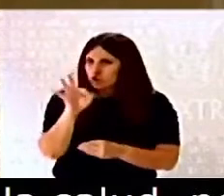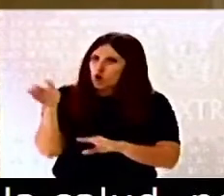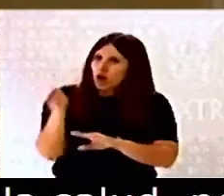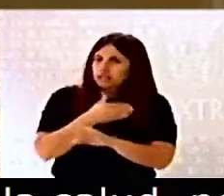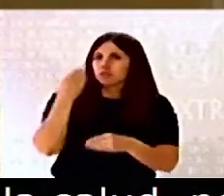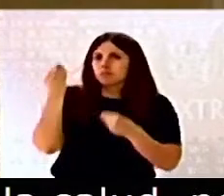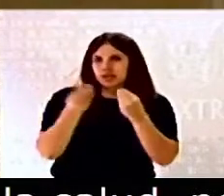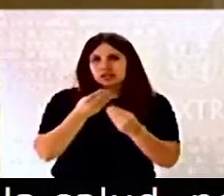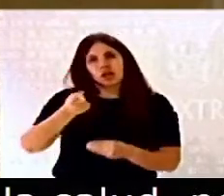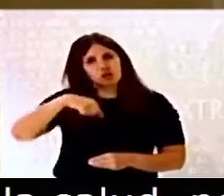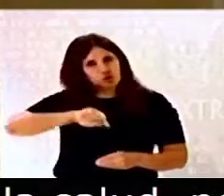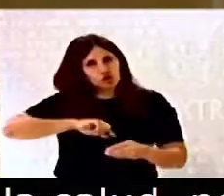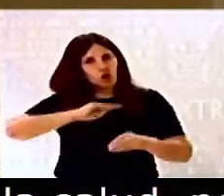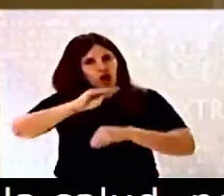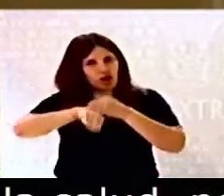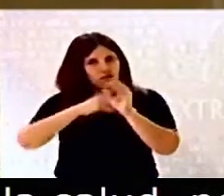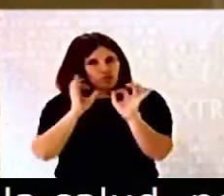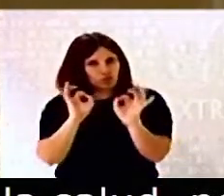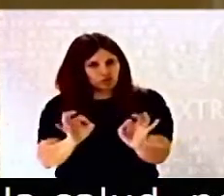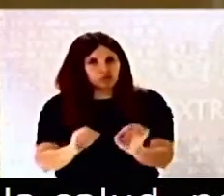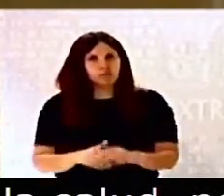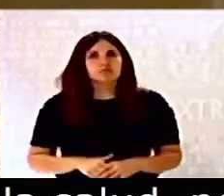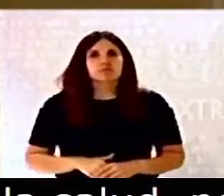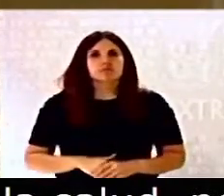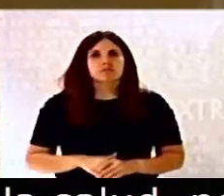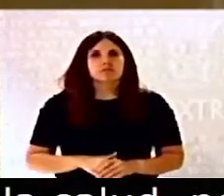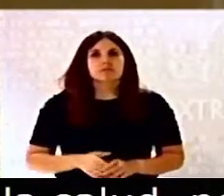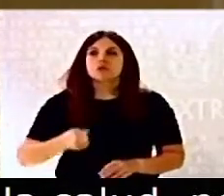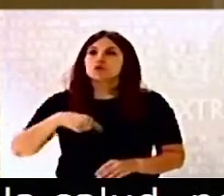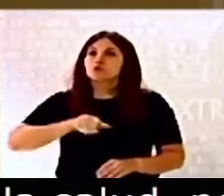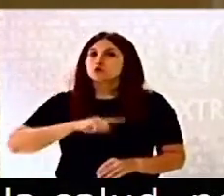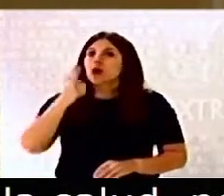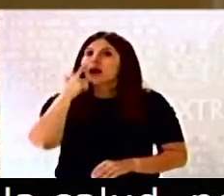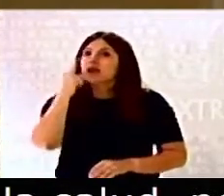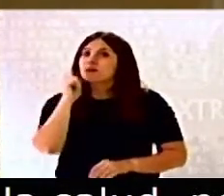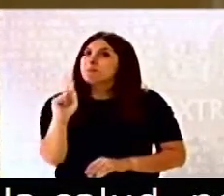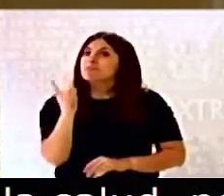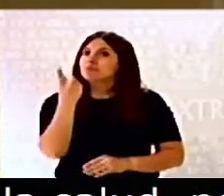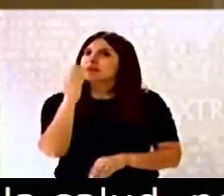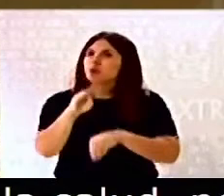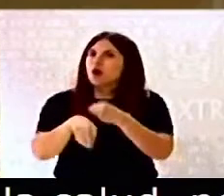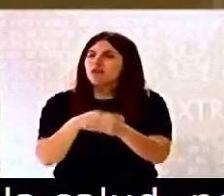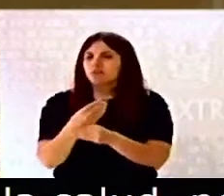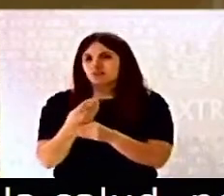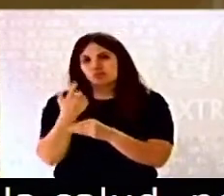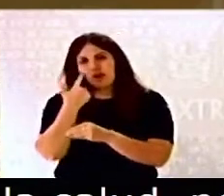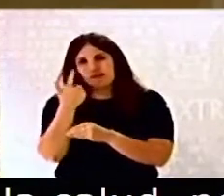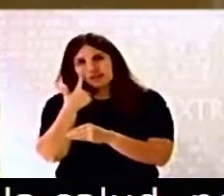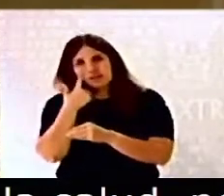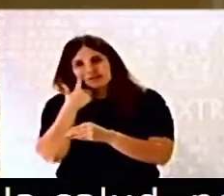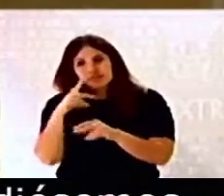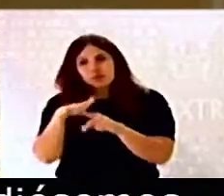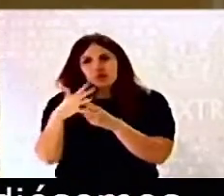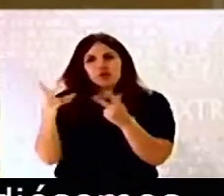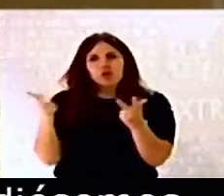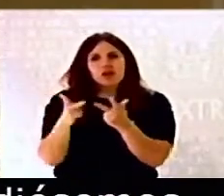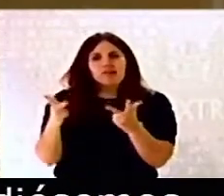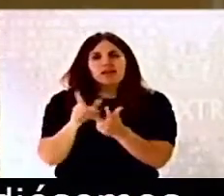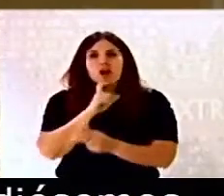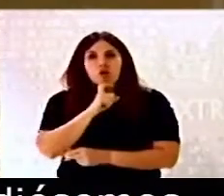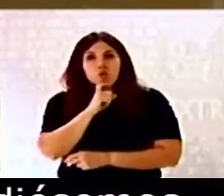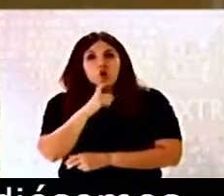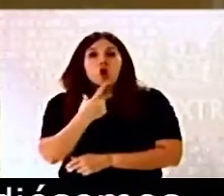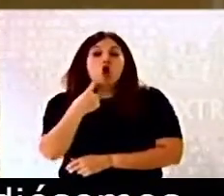y eso es lo que vamos a hacer. Vamos a medir gravedad antes de tomar determinadas decisiones y ojalá no las tengamos que tomar.